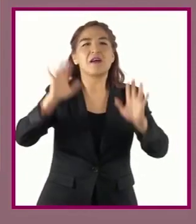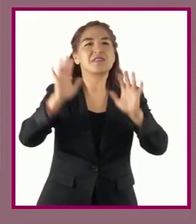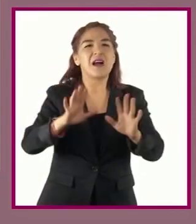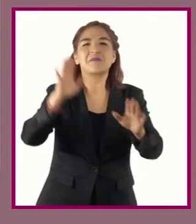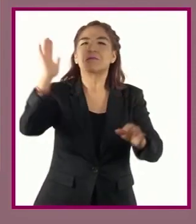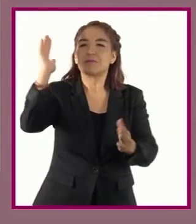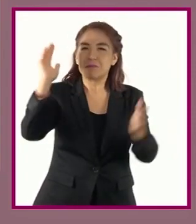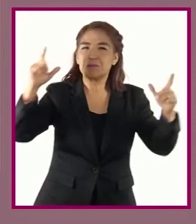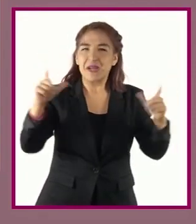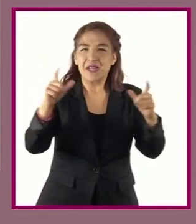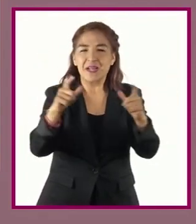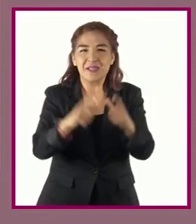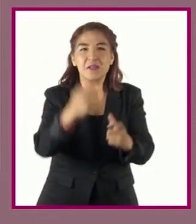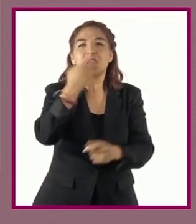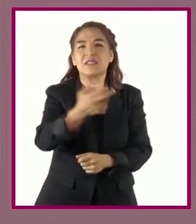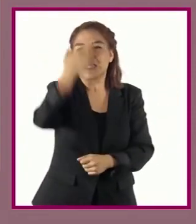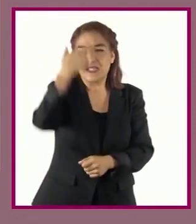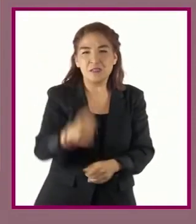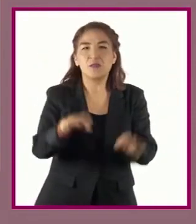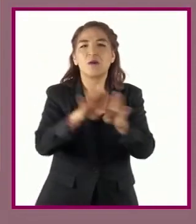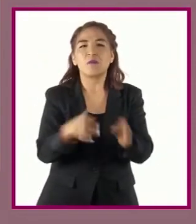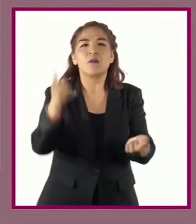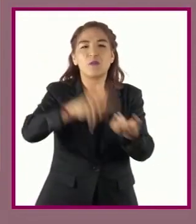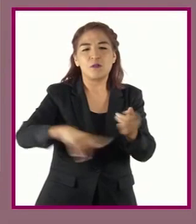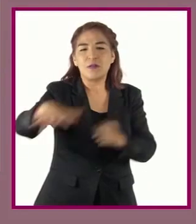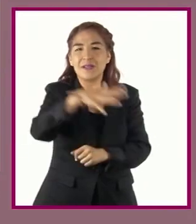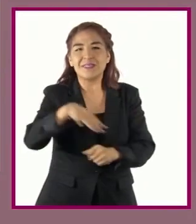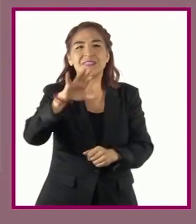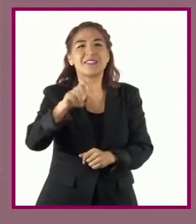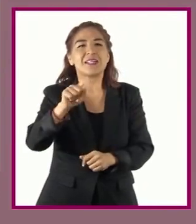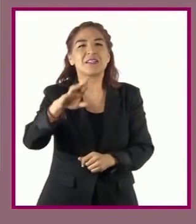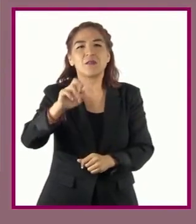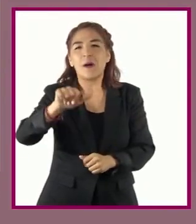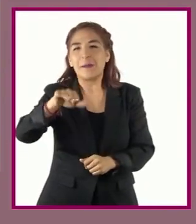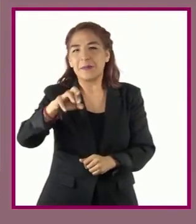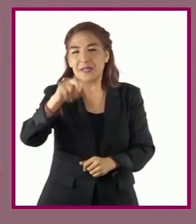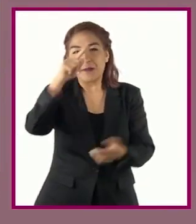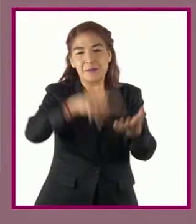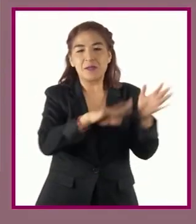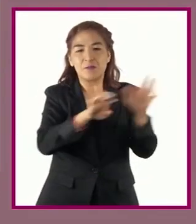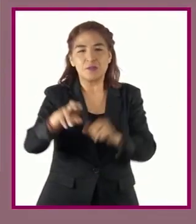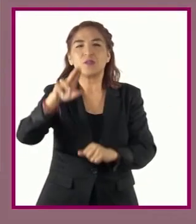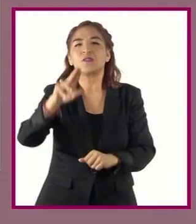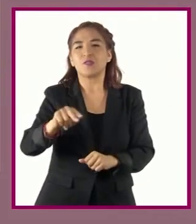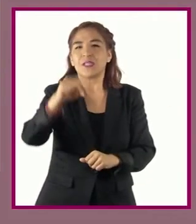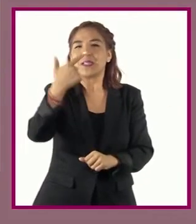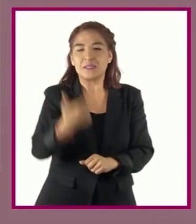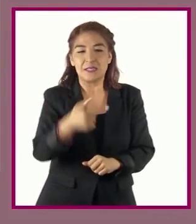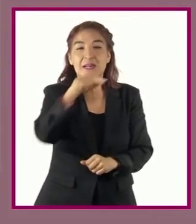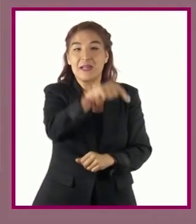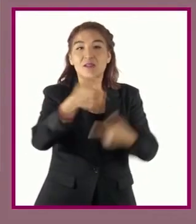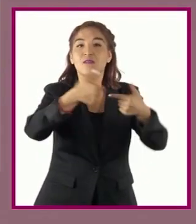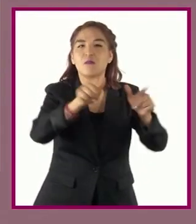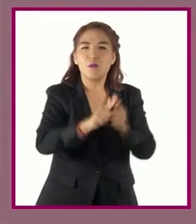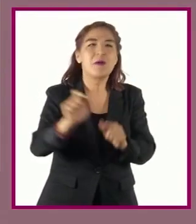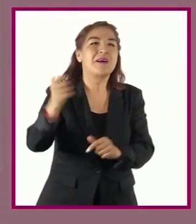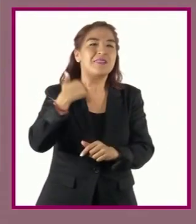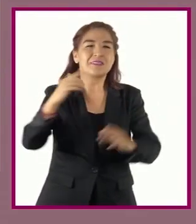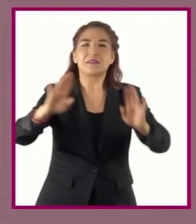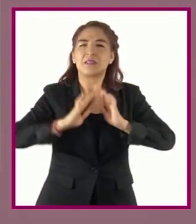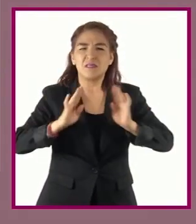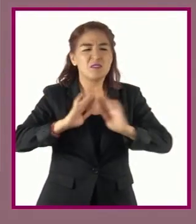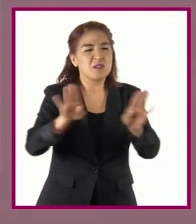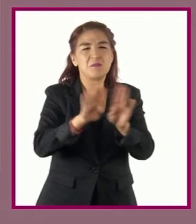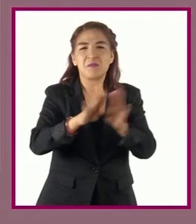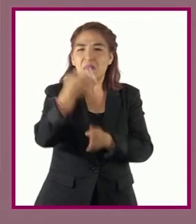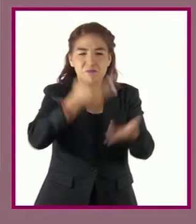a las decisiones de los presidentes centroamericanos en Esquipulas II en 1987. Muchos grupos exguerrilleros anunciaron un cese al fuego